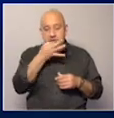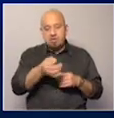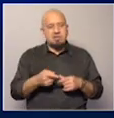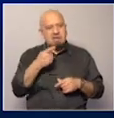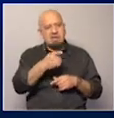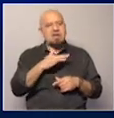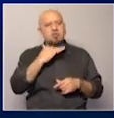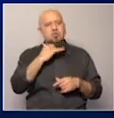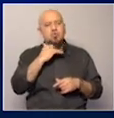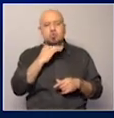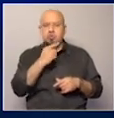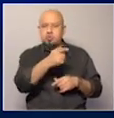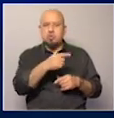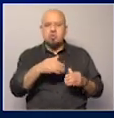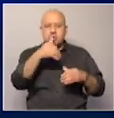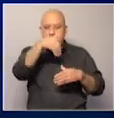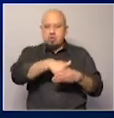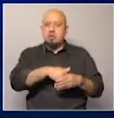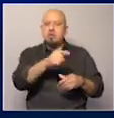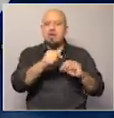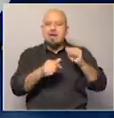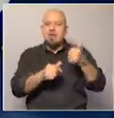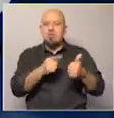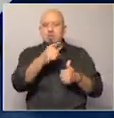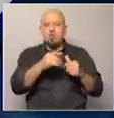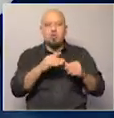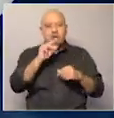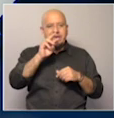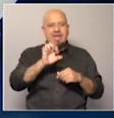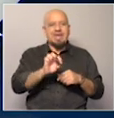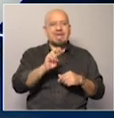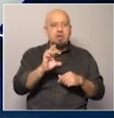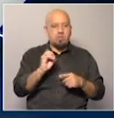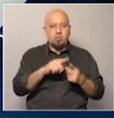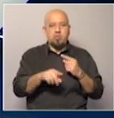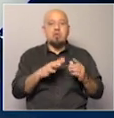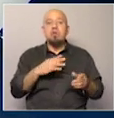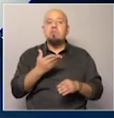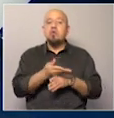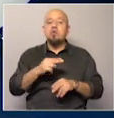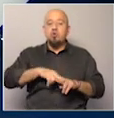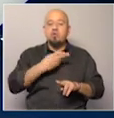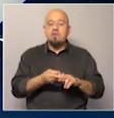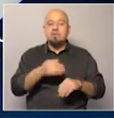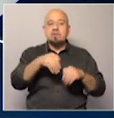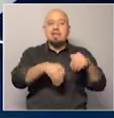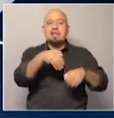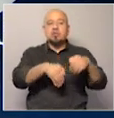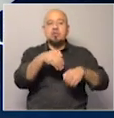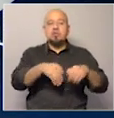y protesto pataleo digamos así hace un año pidiendo nuevamente la celebración de elecciones a evo morales lo que luego